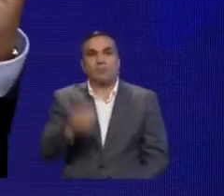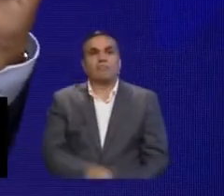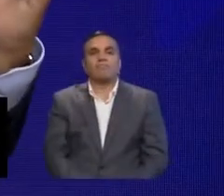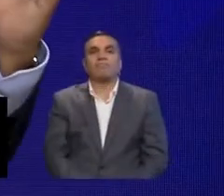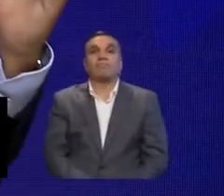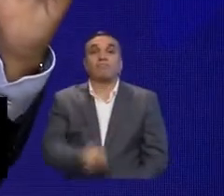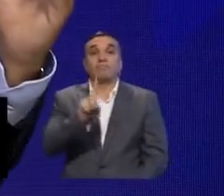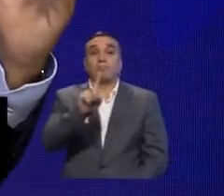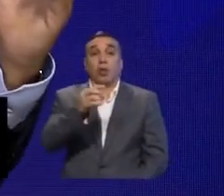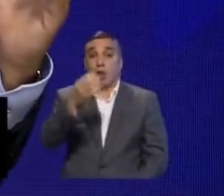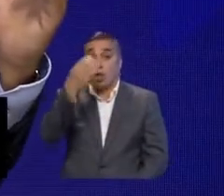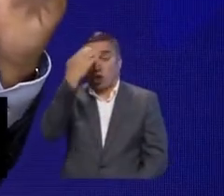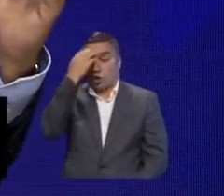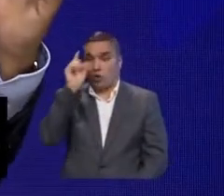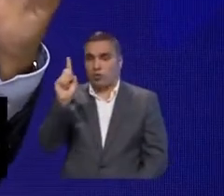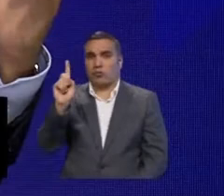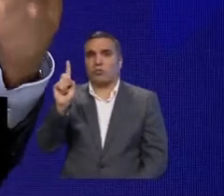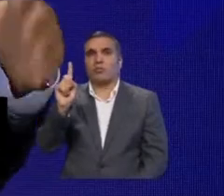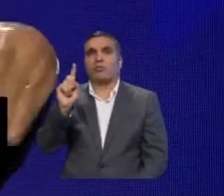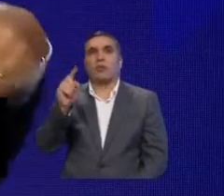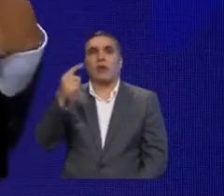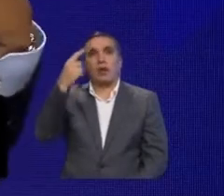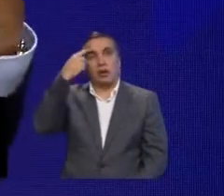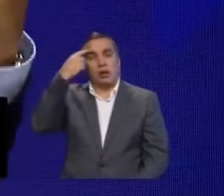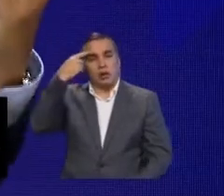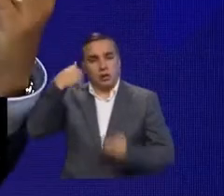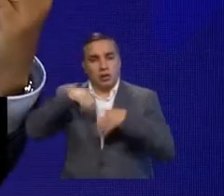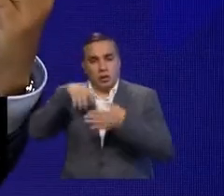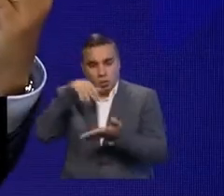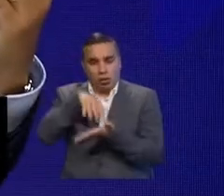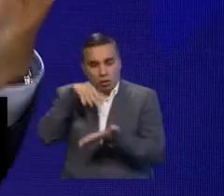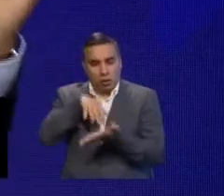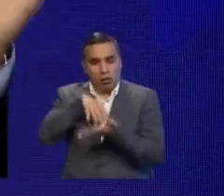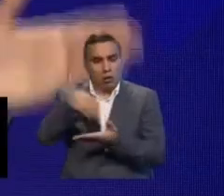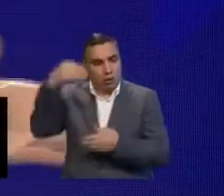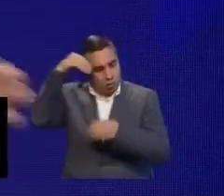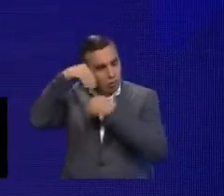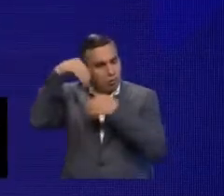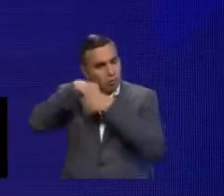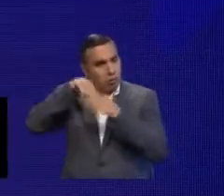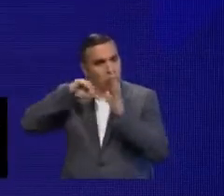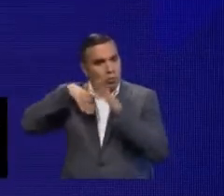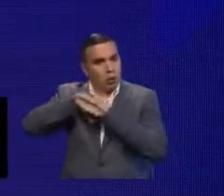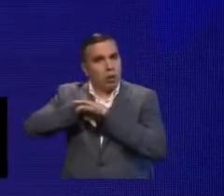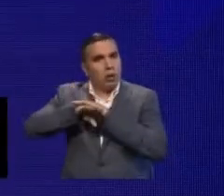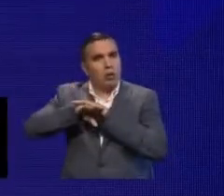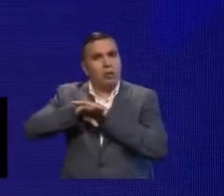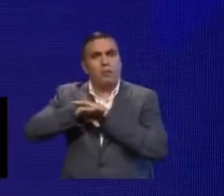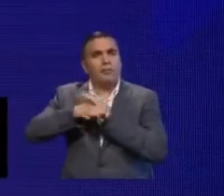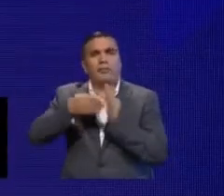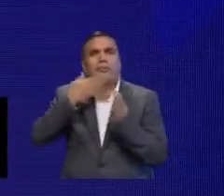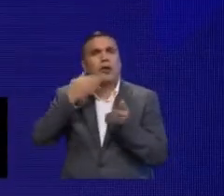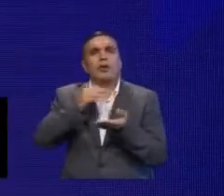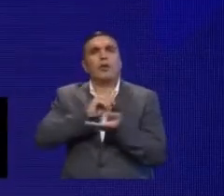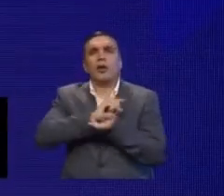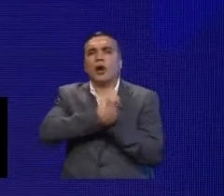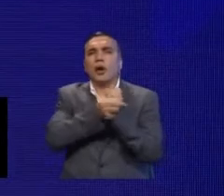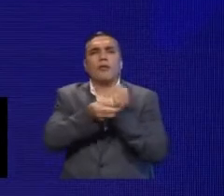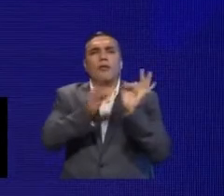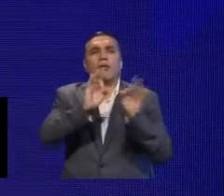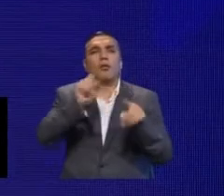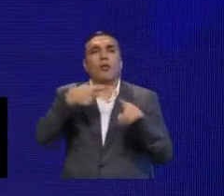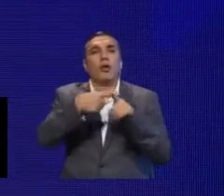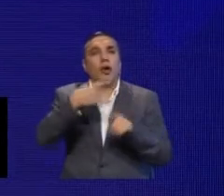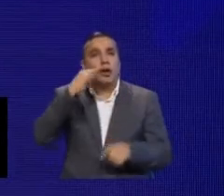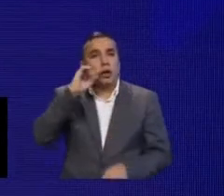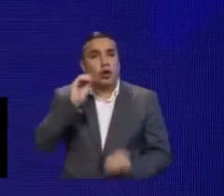pasar de una educación de memoria, de acumulación de conocimientos, a una educación crítica, donde el niño